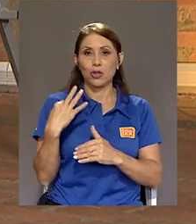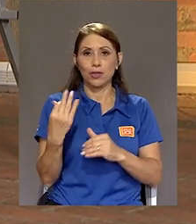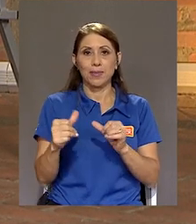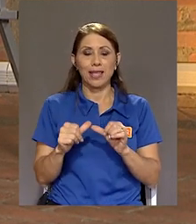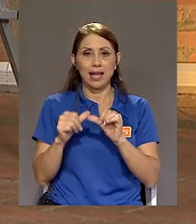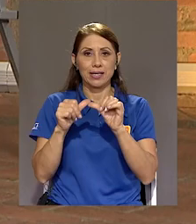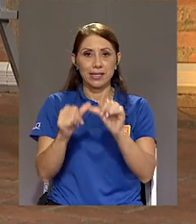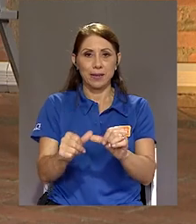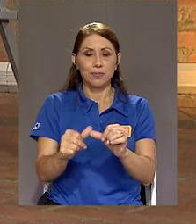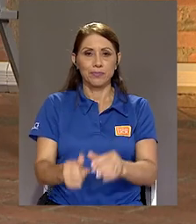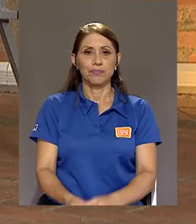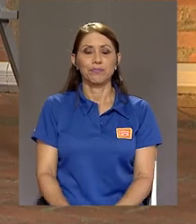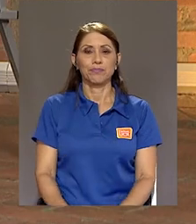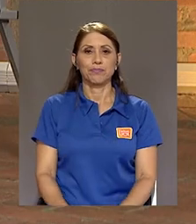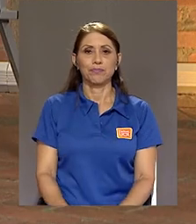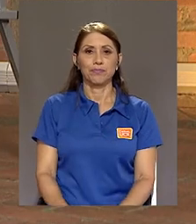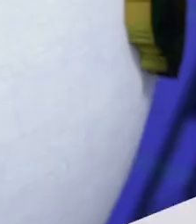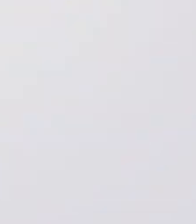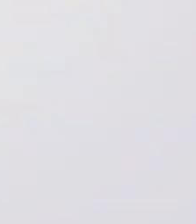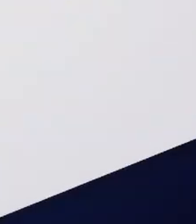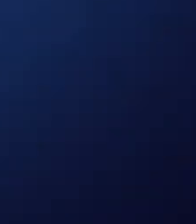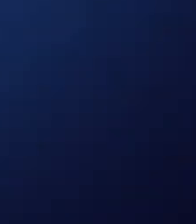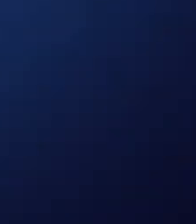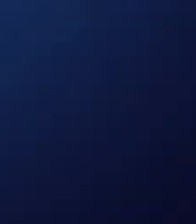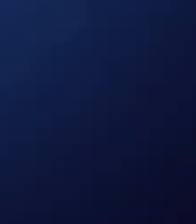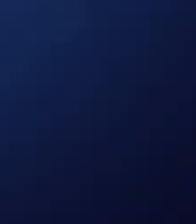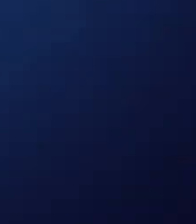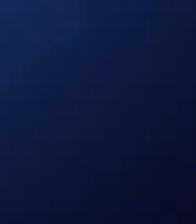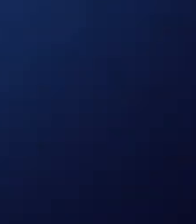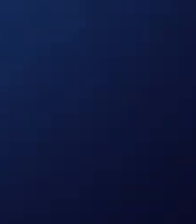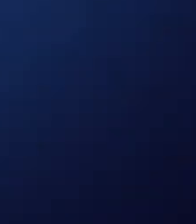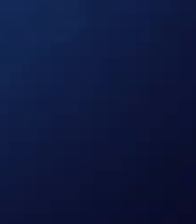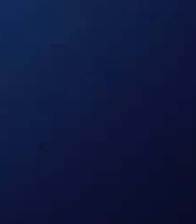nos invite a regresar. Regresamos.